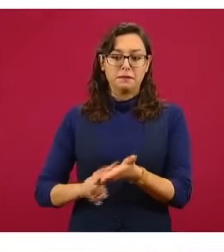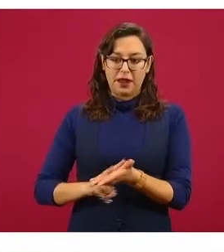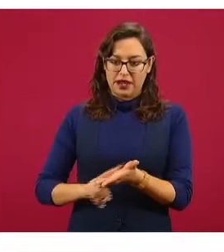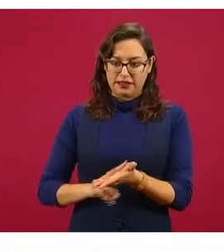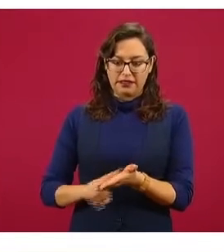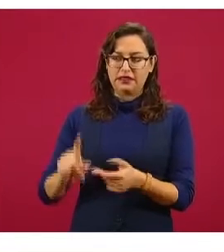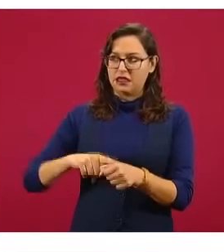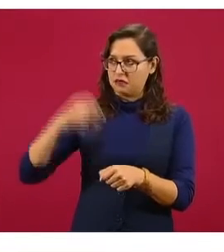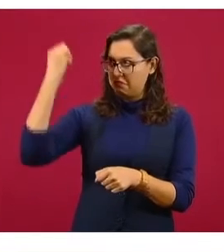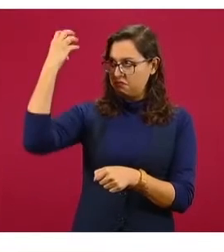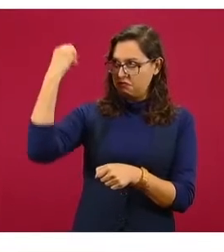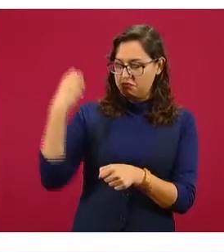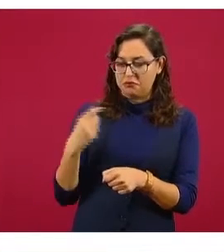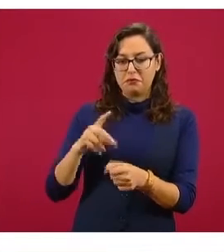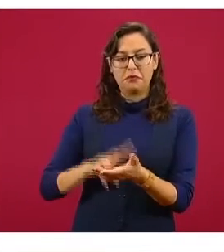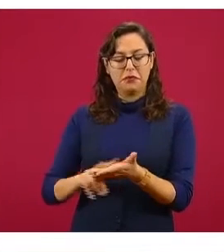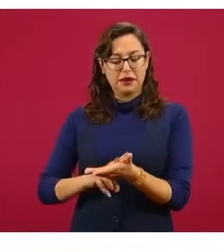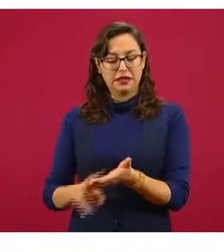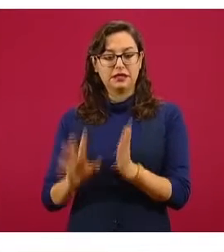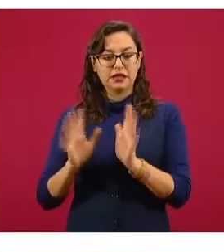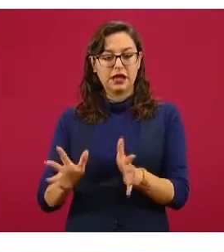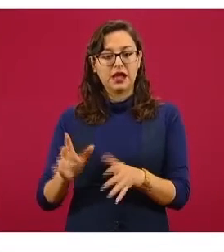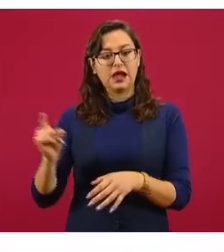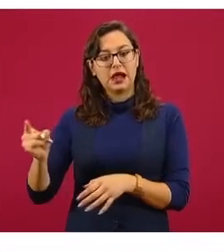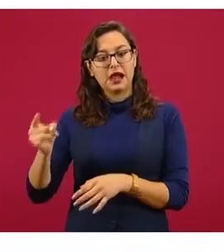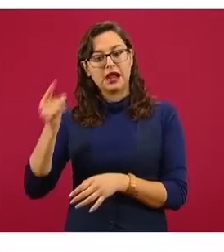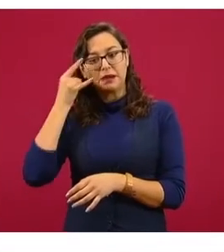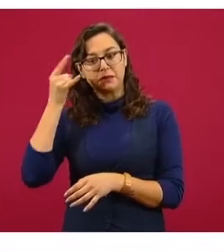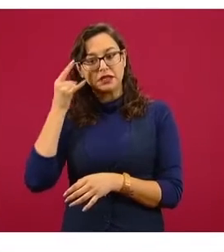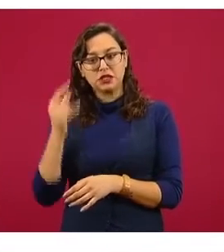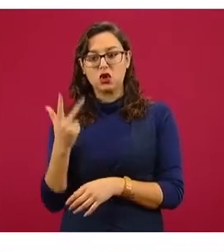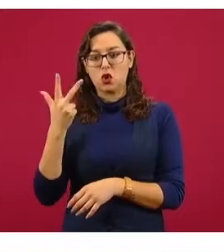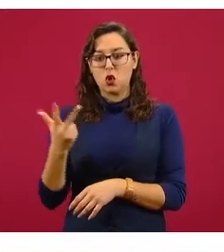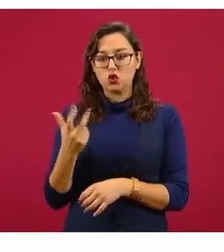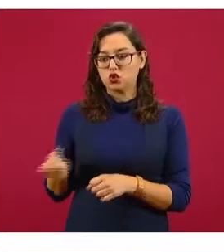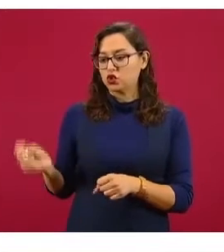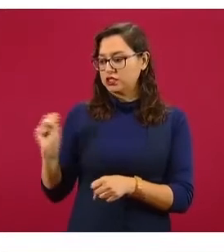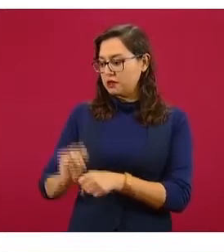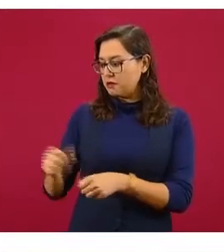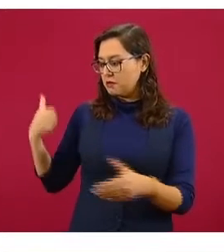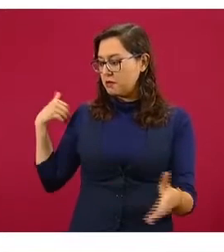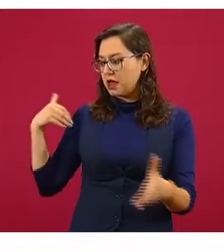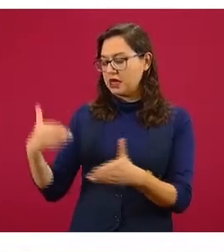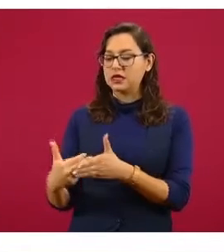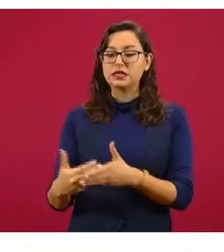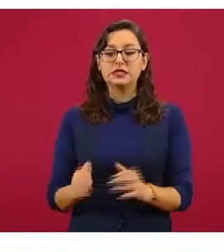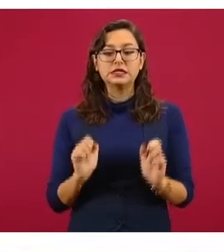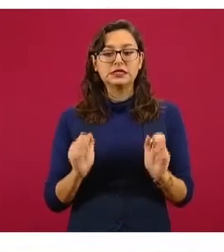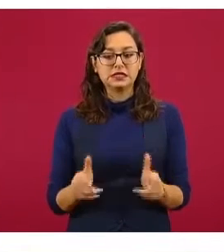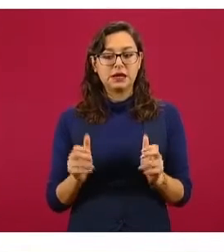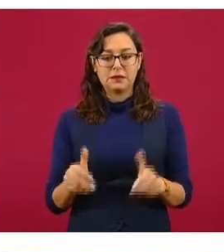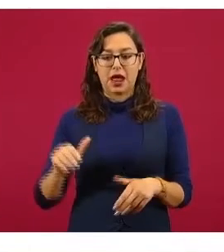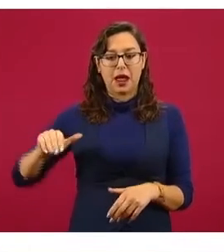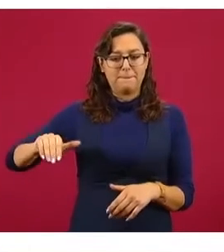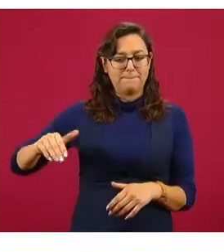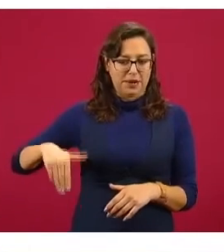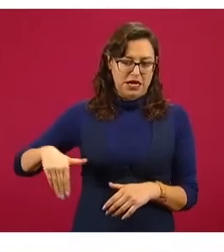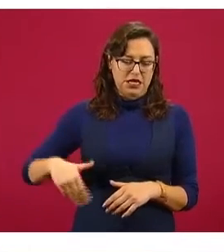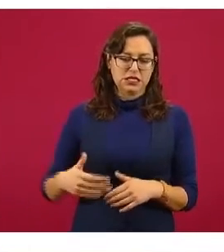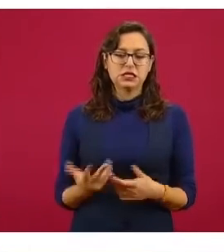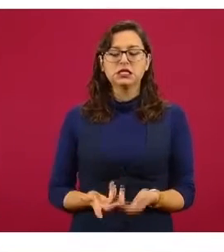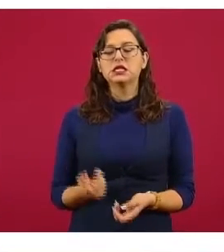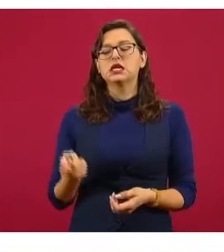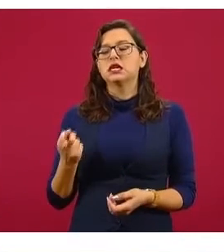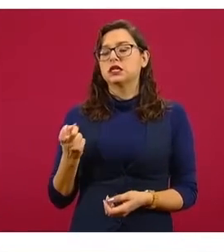4 ciclos del semáforo, hace 8 semanas, y el caso de Chiapas de manera más reciente. En estos